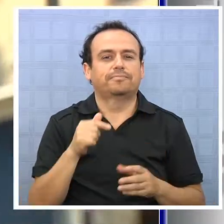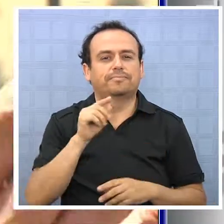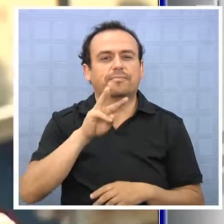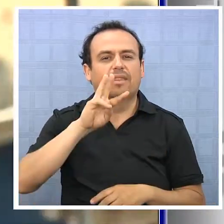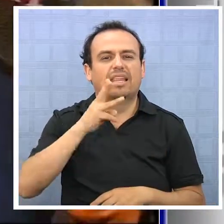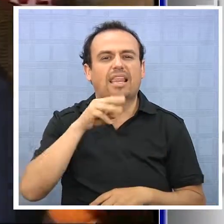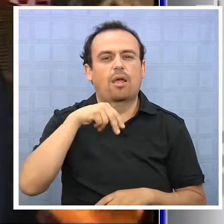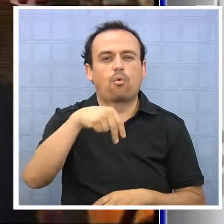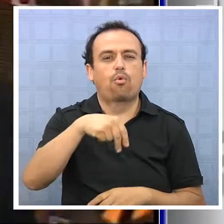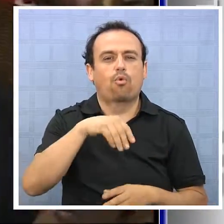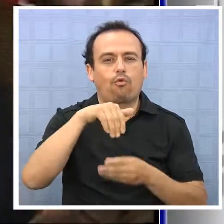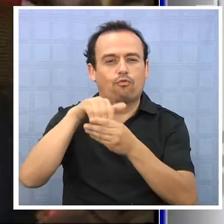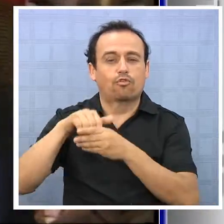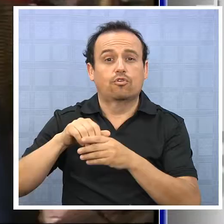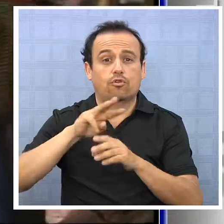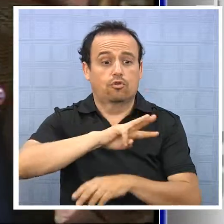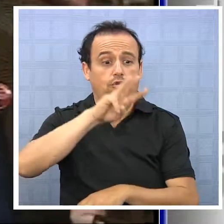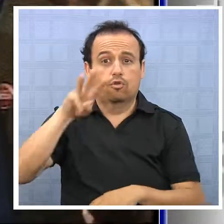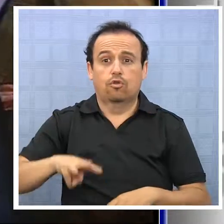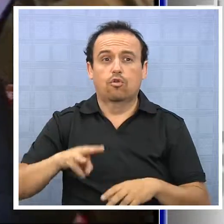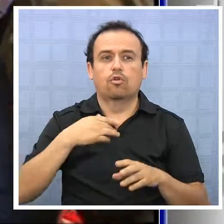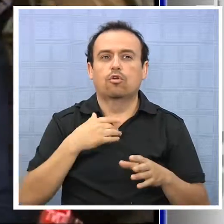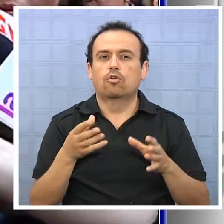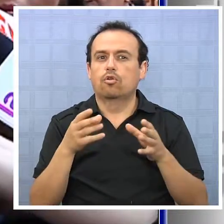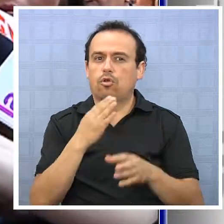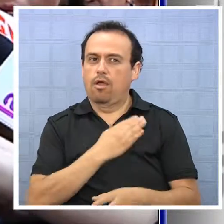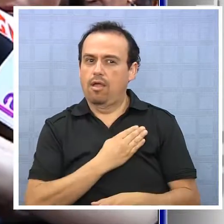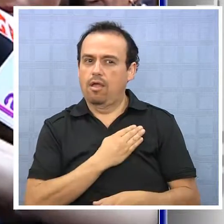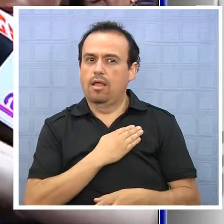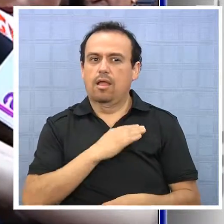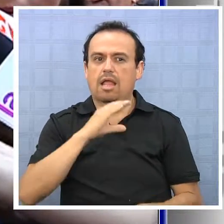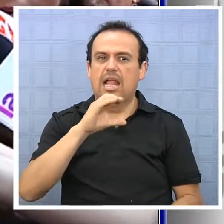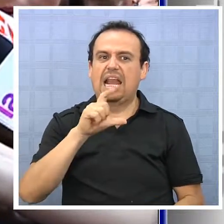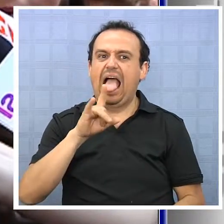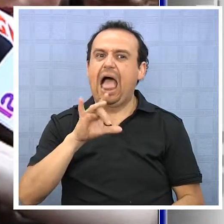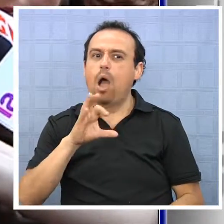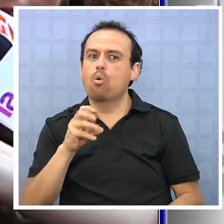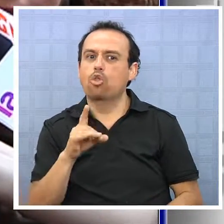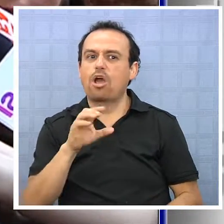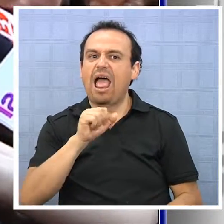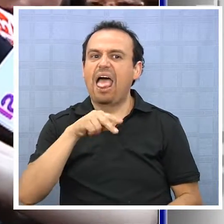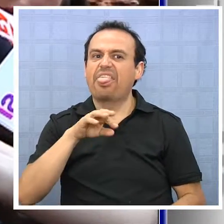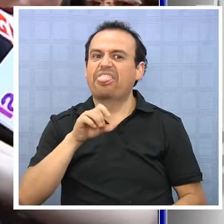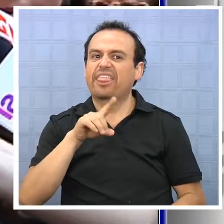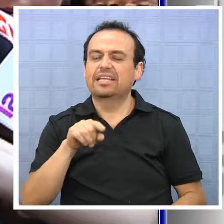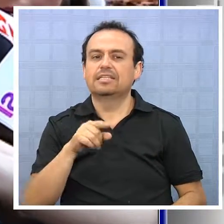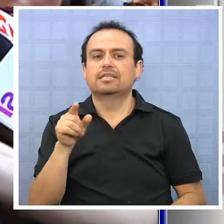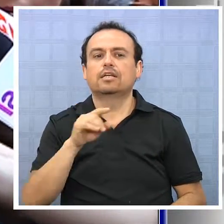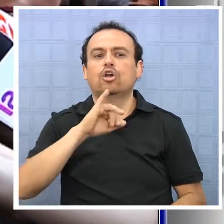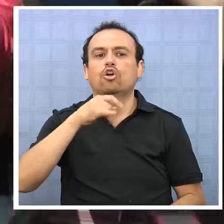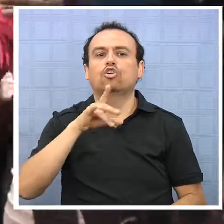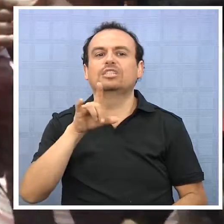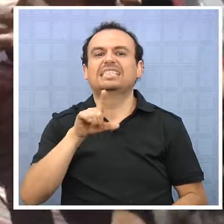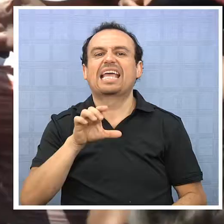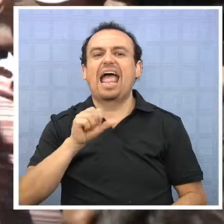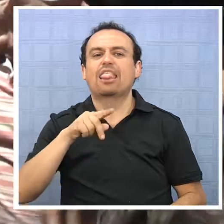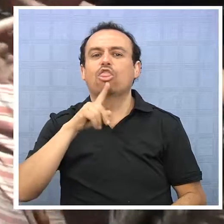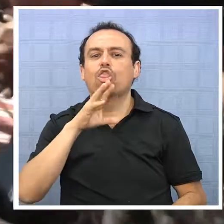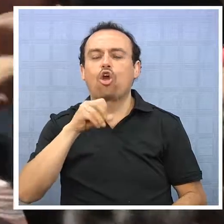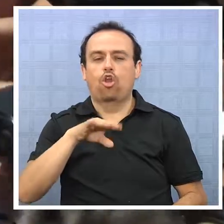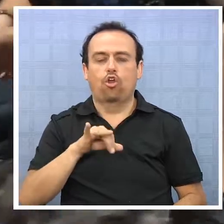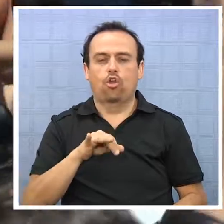30 de junio y en la concertación se medirán Michel Bach Claudio rego Andrés Velasco y José Antonio Gómez